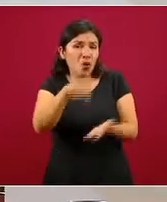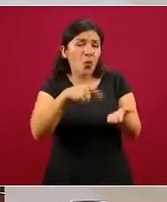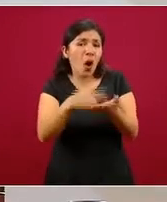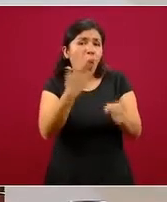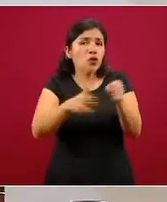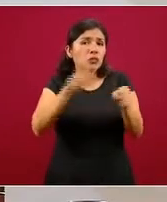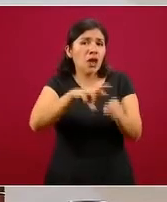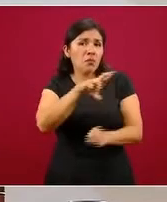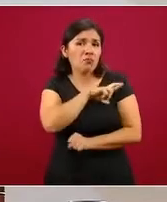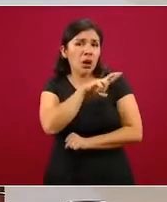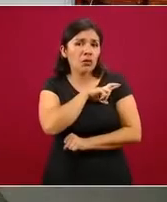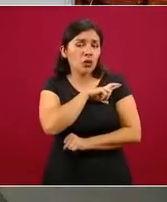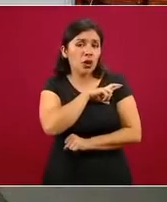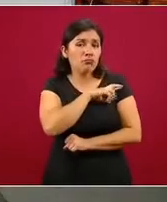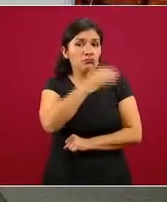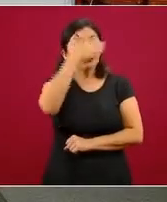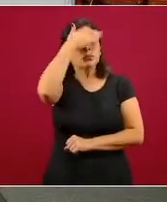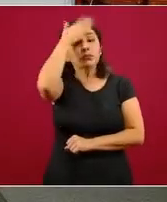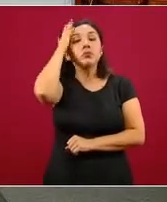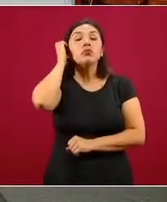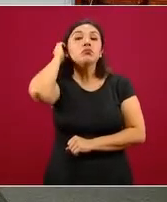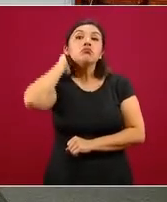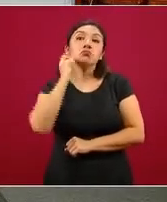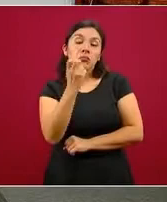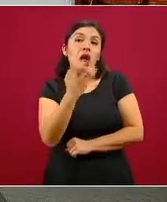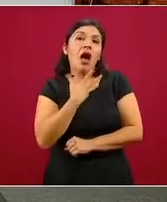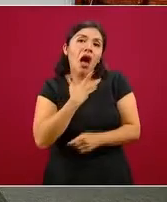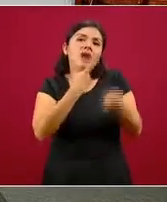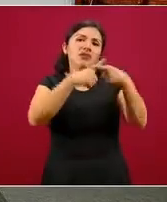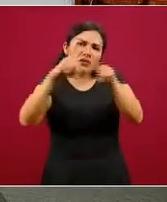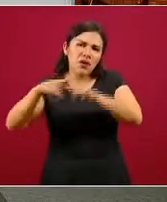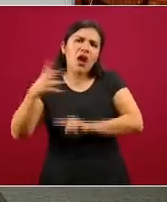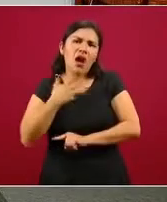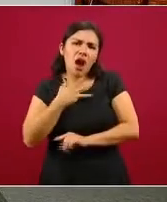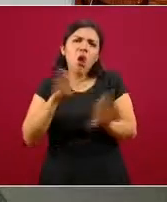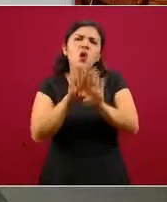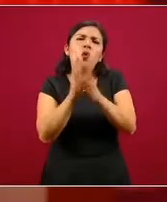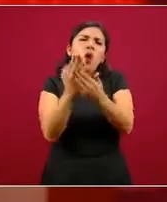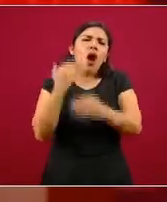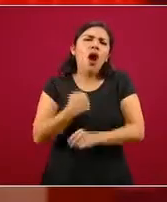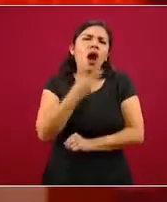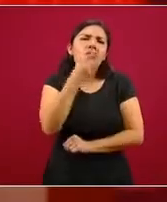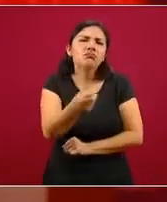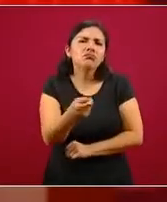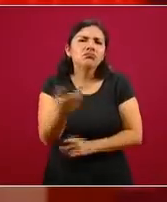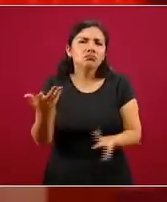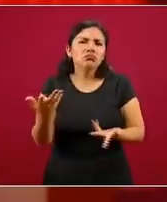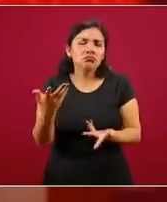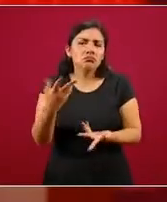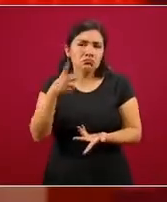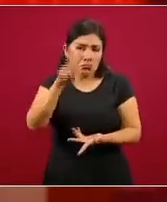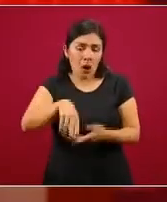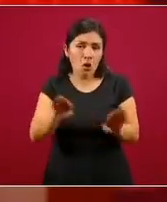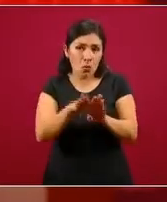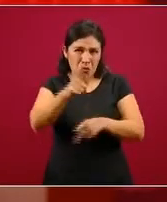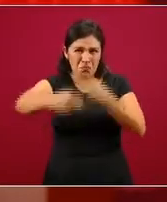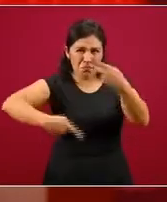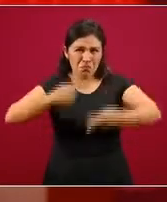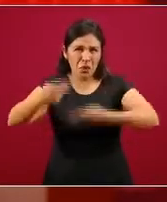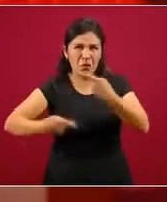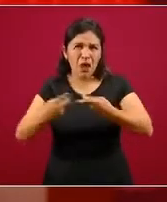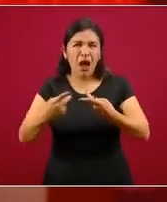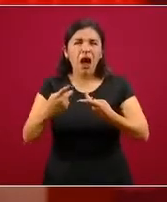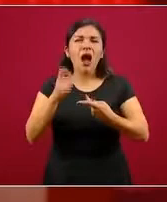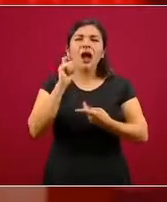privados, esta red de hospitales privados. Entonces, pero son varias modalidades y, como hemos comentado, a propósito de alguna pregunta